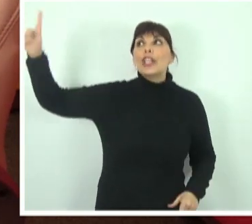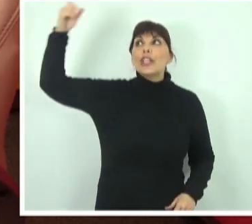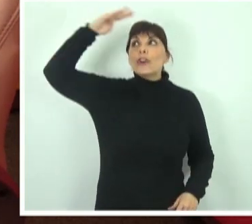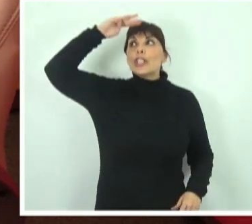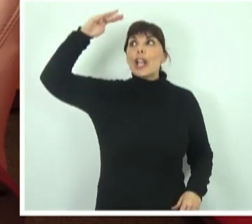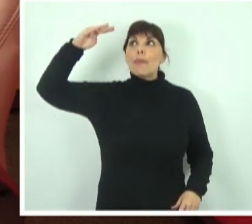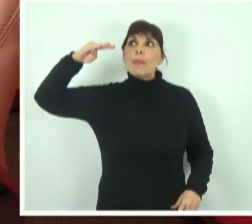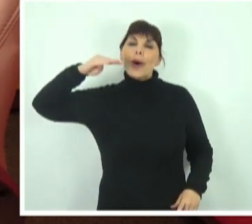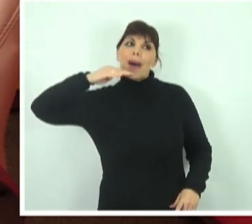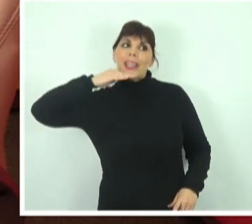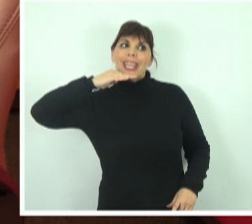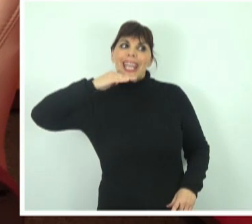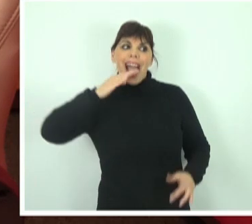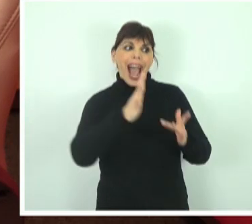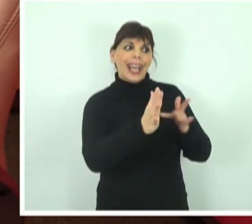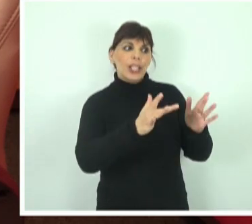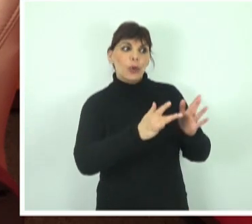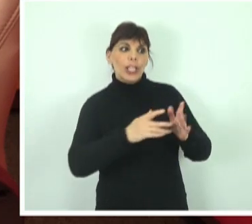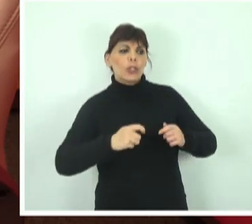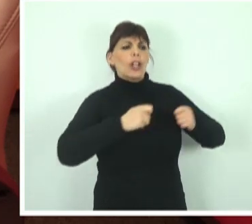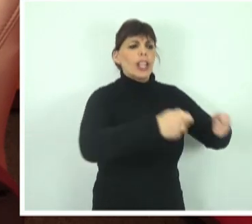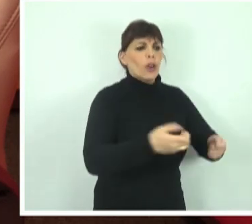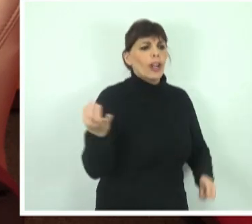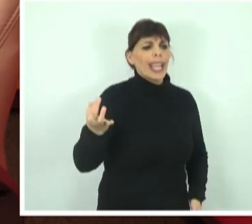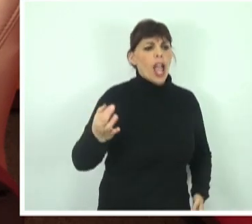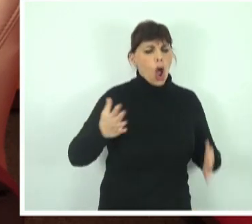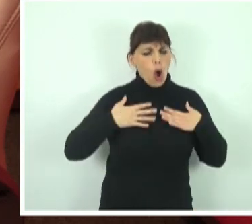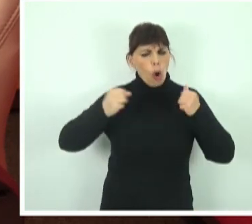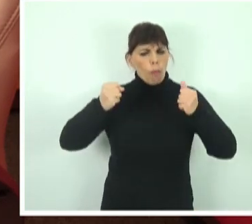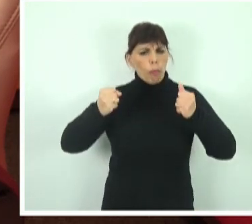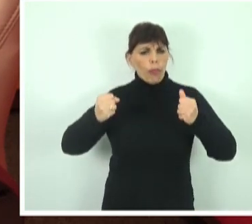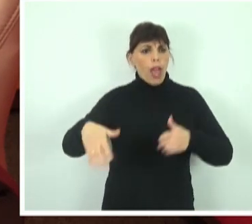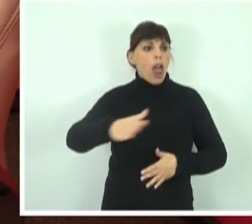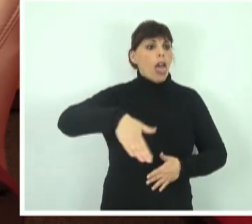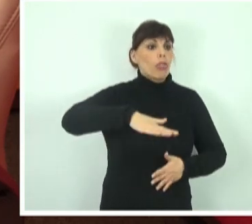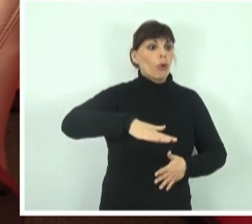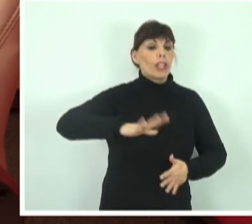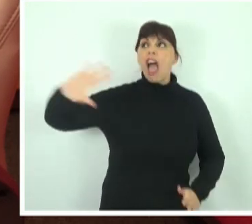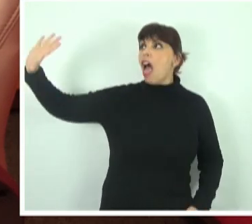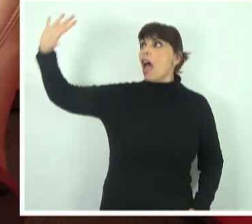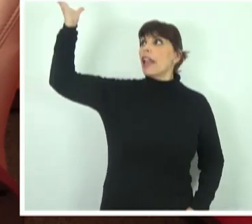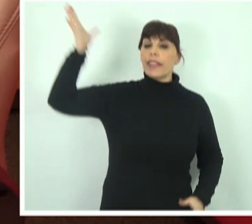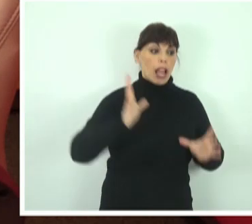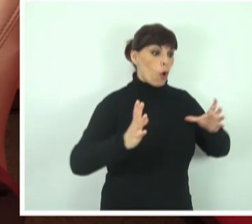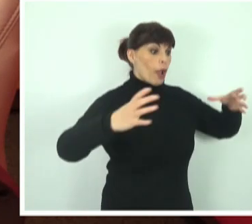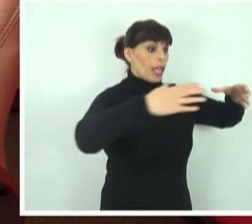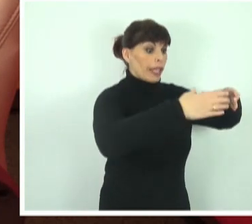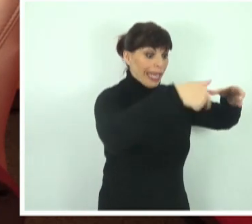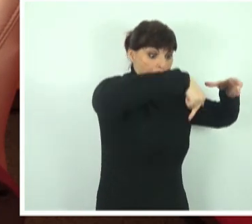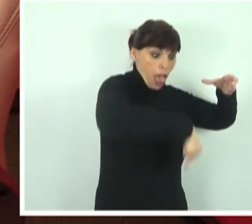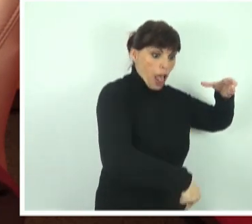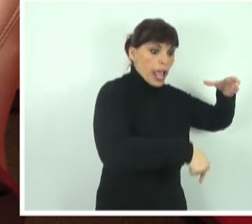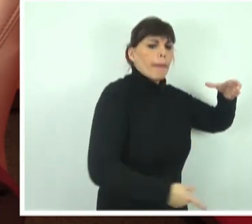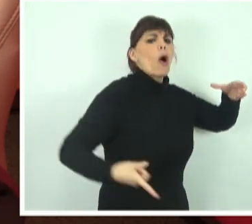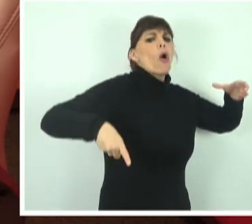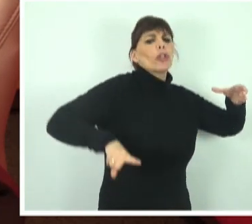el poder en el cielo, en la tierra y debajo de la tierra. Y su nombre